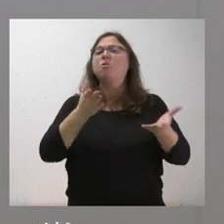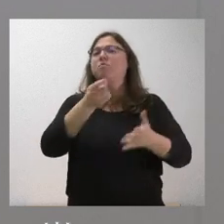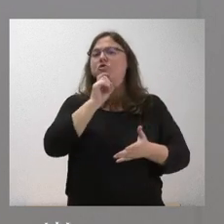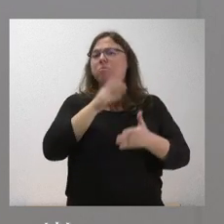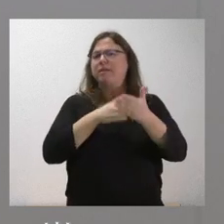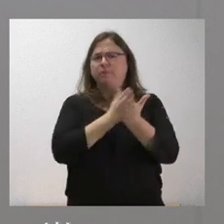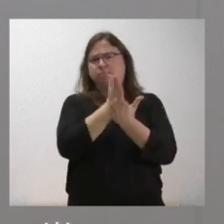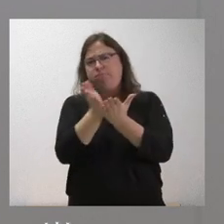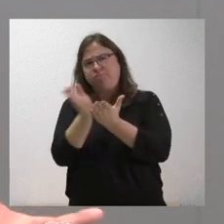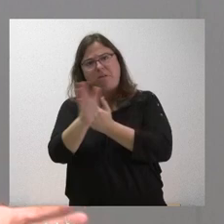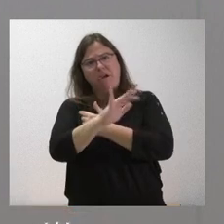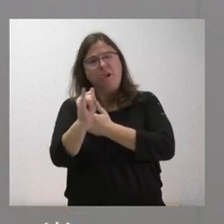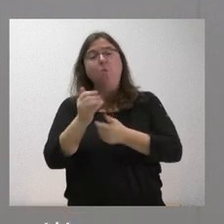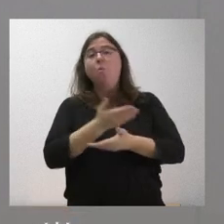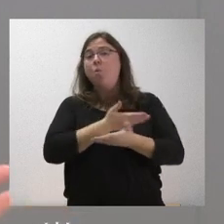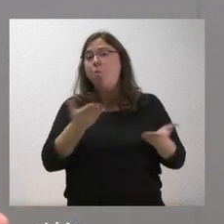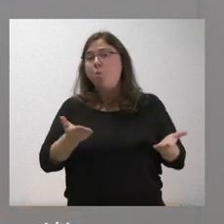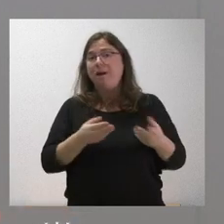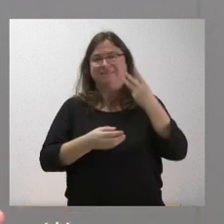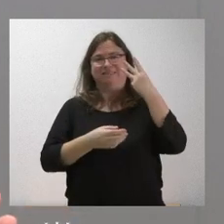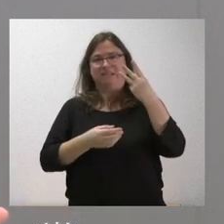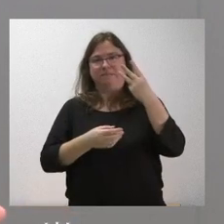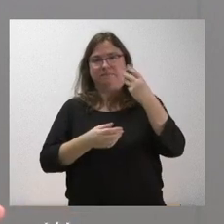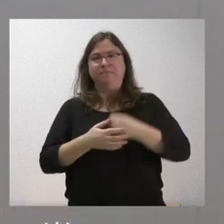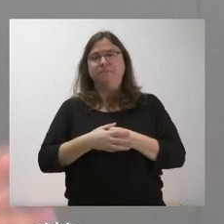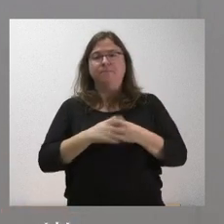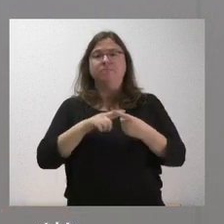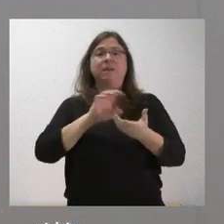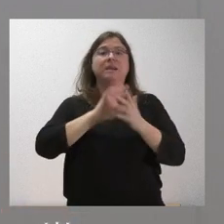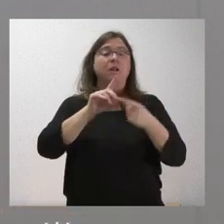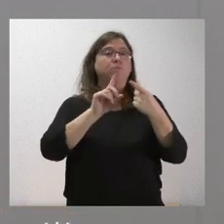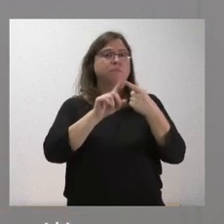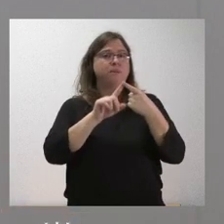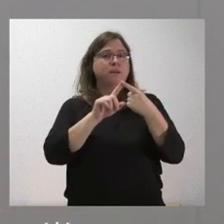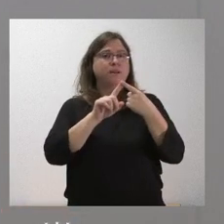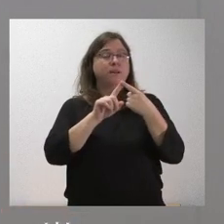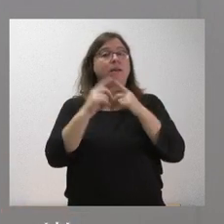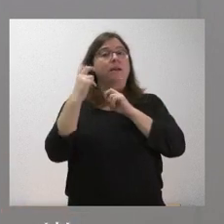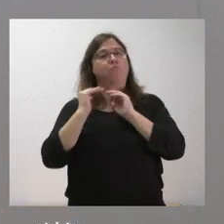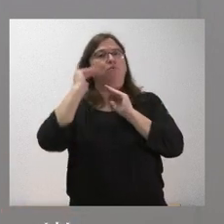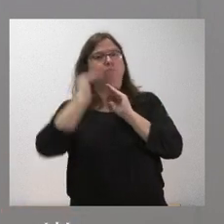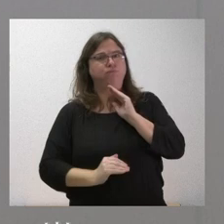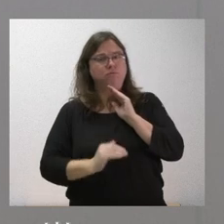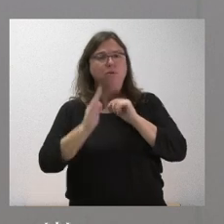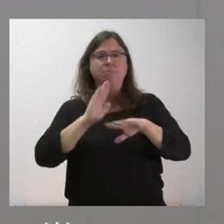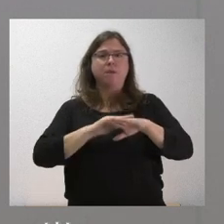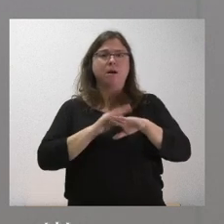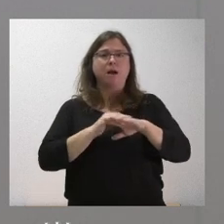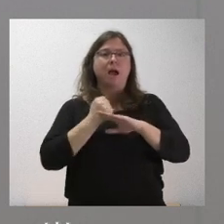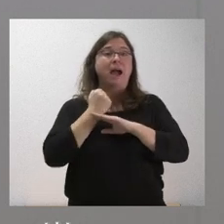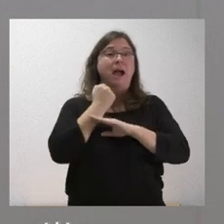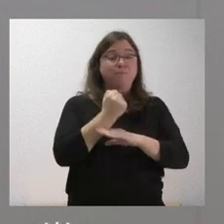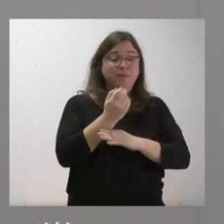de todas las vías que tenemos Cuáles son fundamentalmente tres en el ámbito de Castilla de León primero la bajada de impuestos apoyando a al